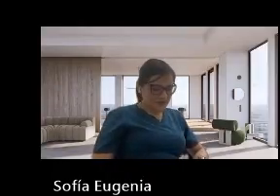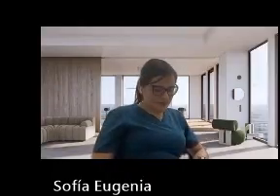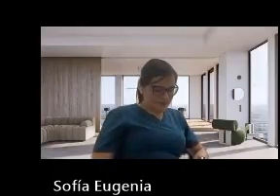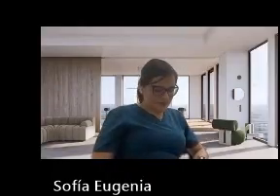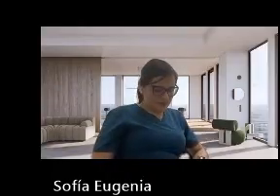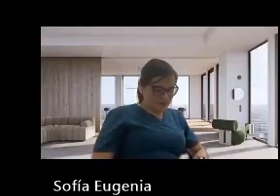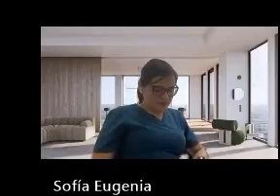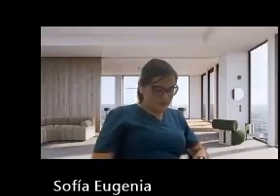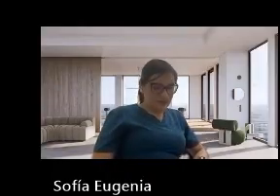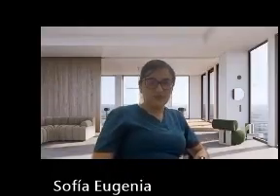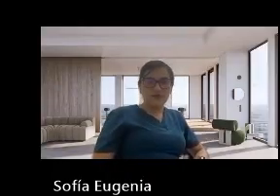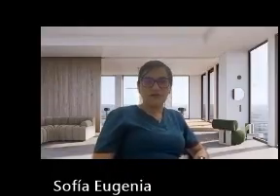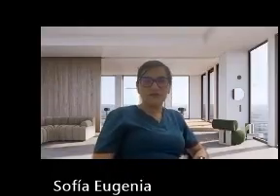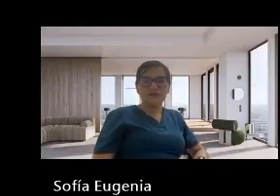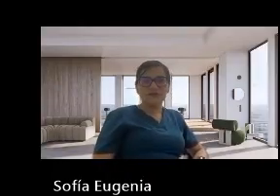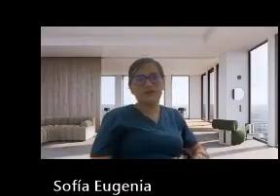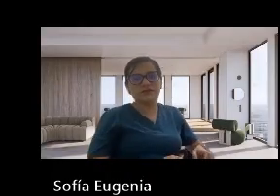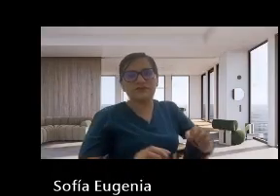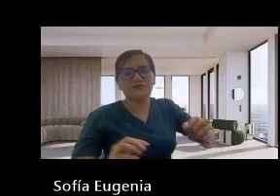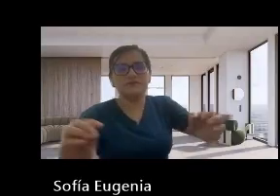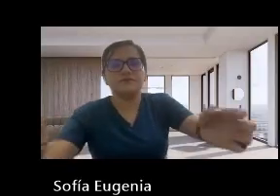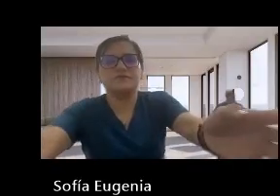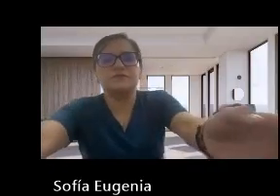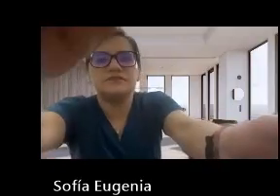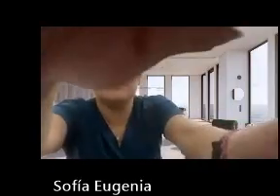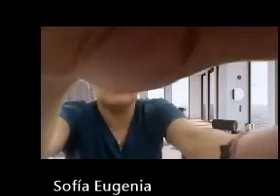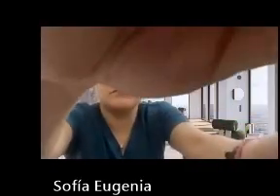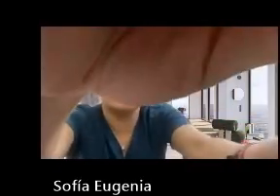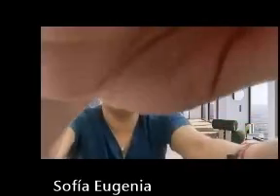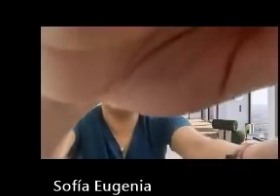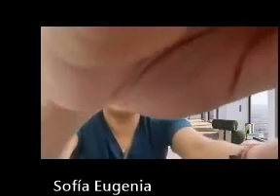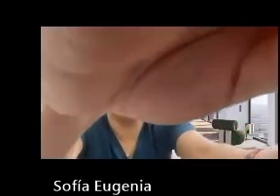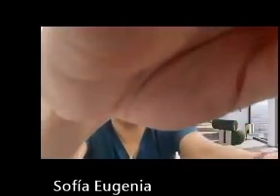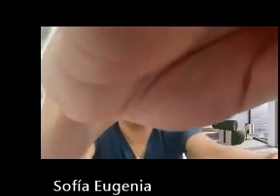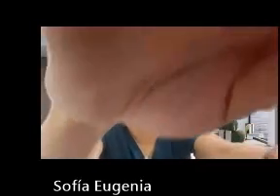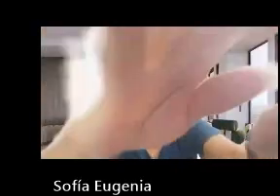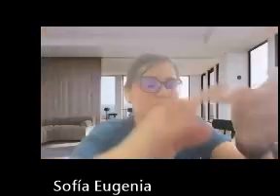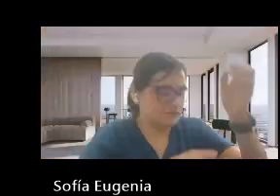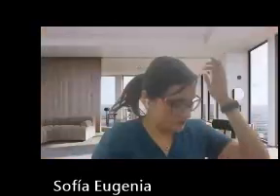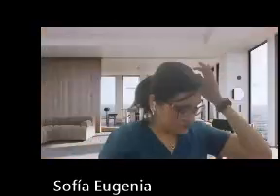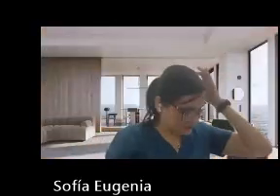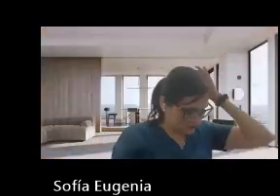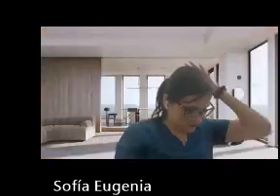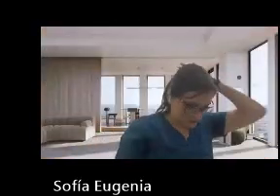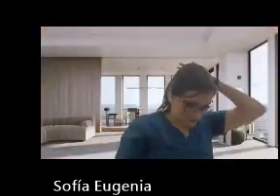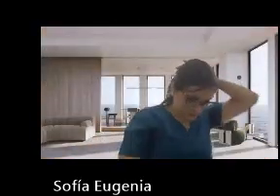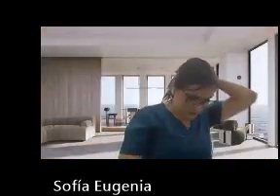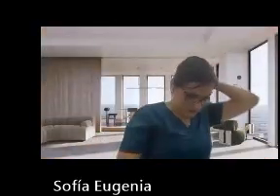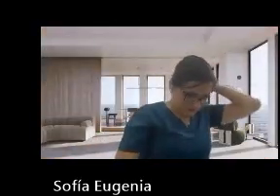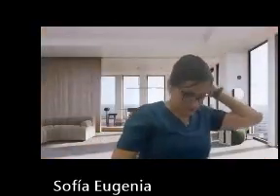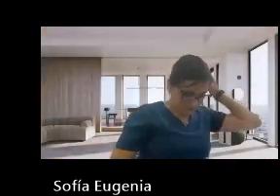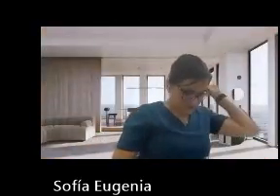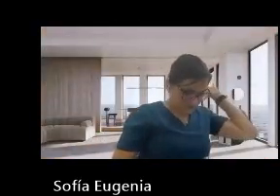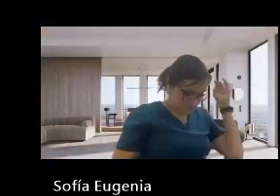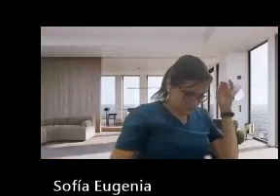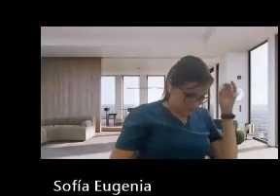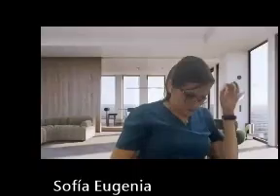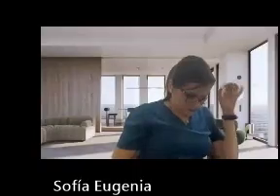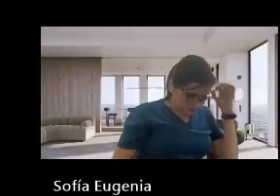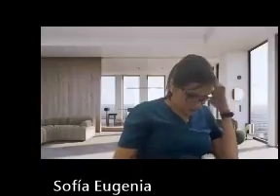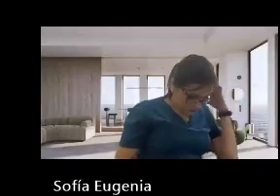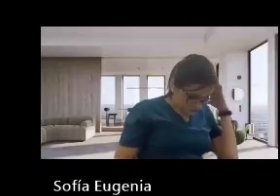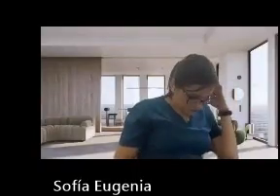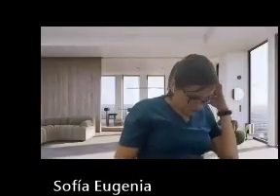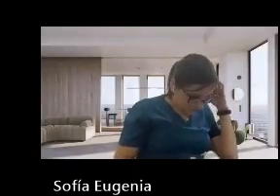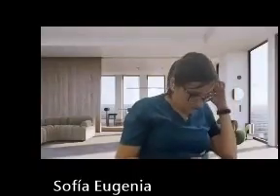para ustedes, está al servicio de ustedes. Búsquenlo. Créanme que hay mucha información. Si con algún episodio no conectas,